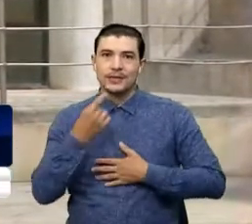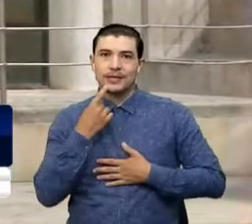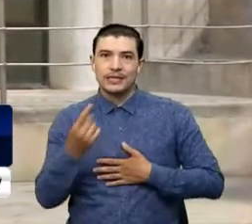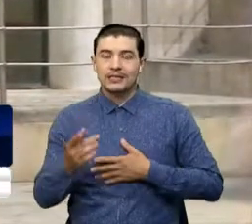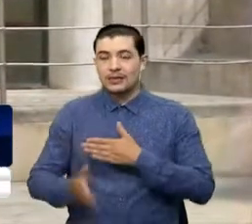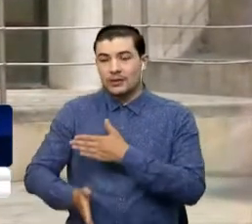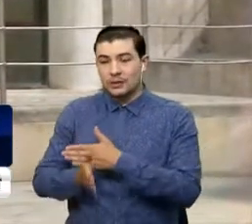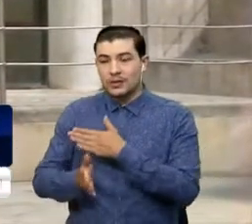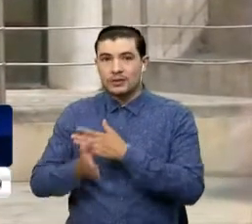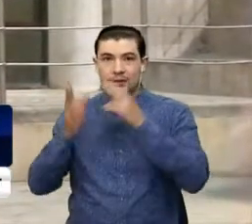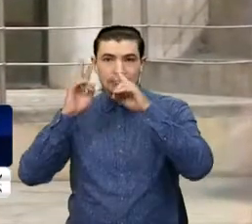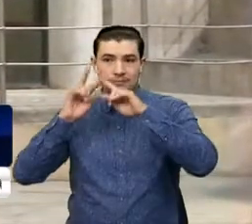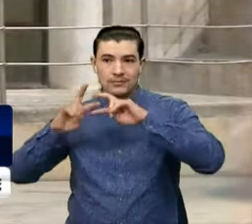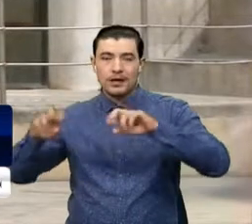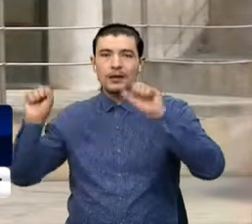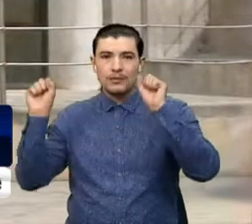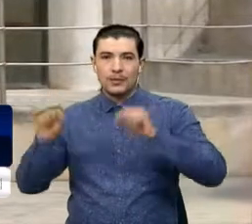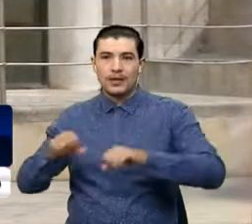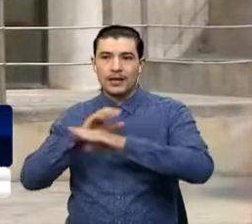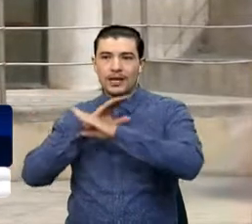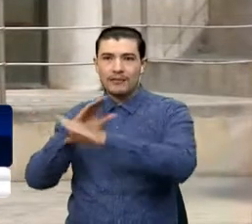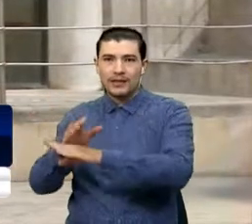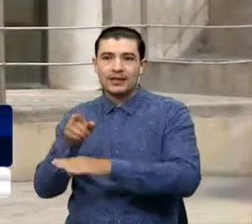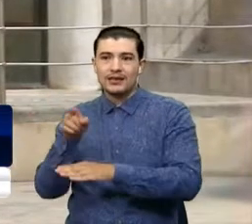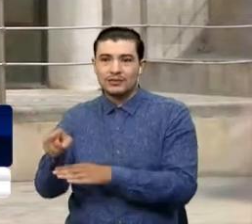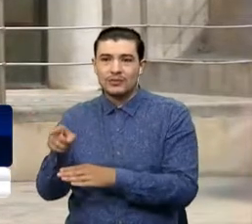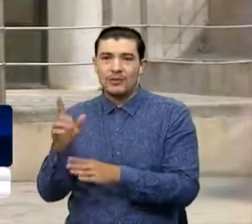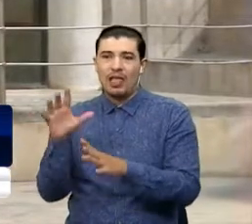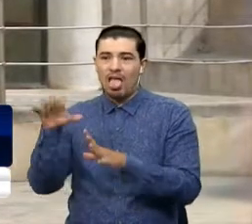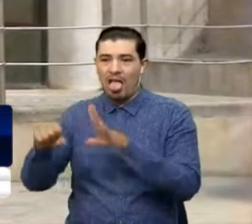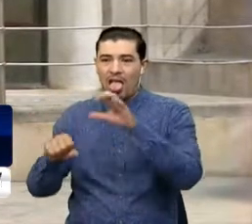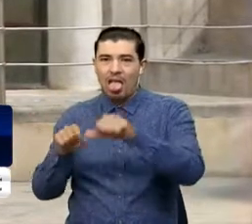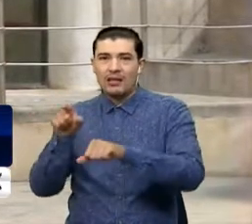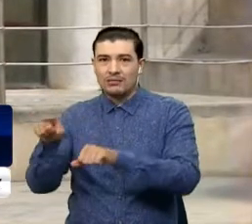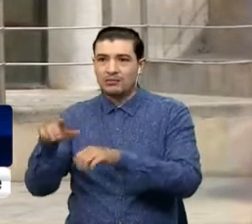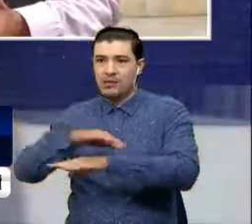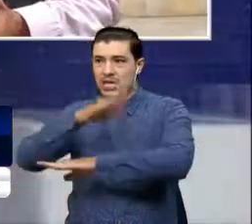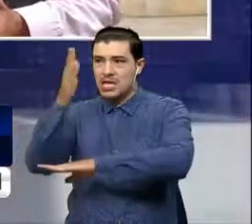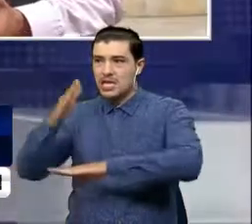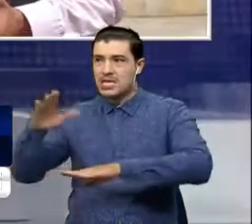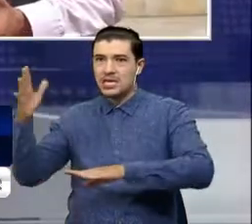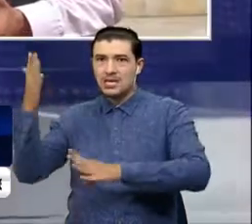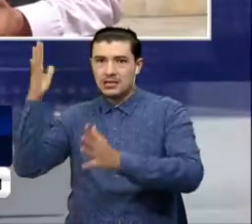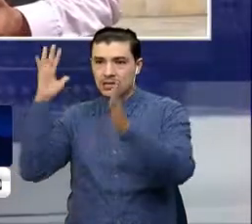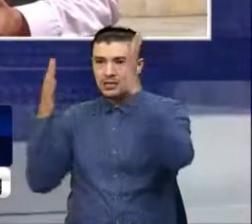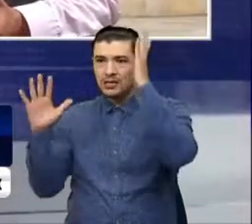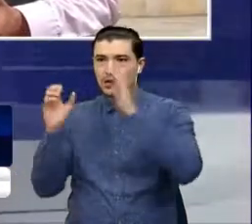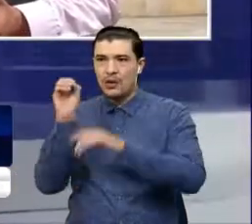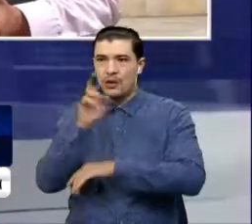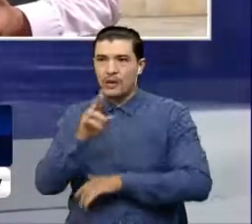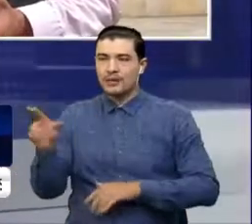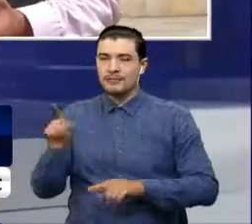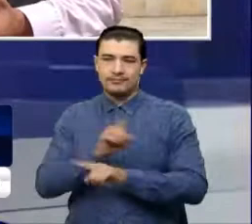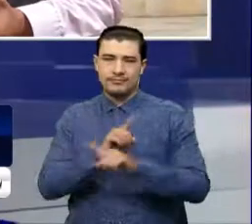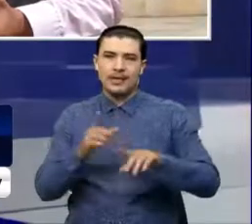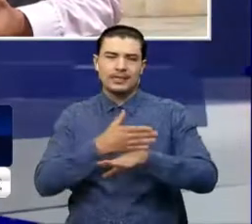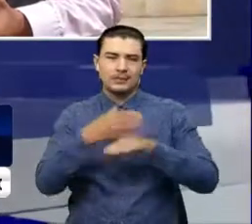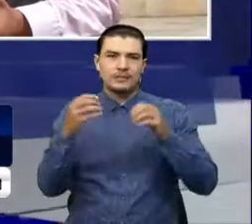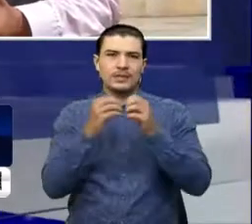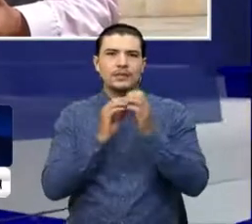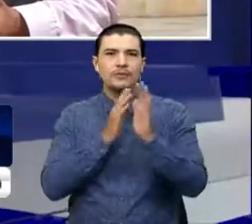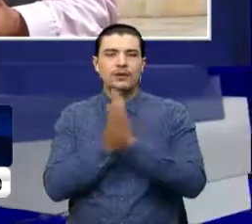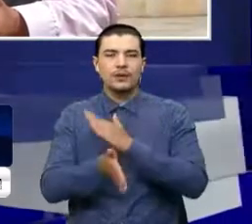continúa investigando para evitar que sigan siendo invadidos los cerros orientales información que originamos